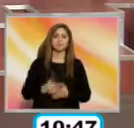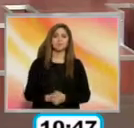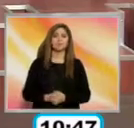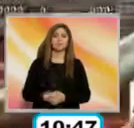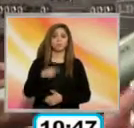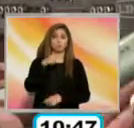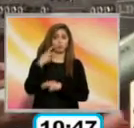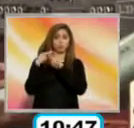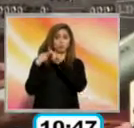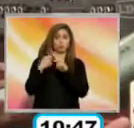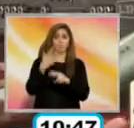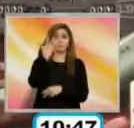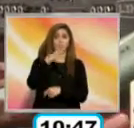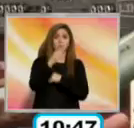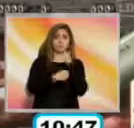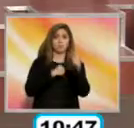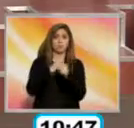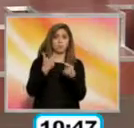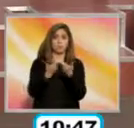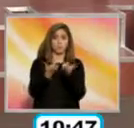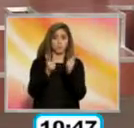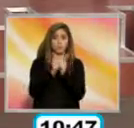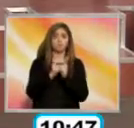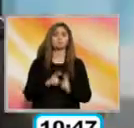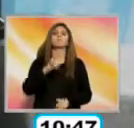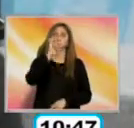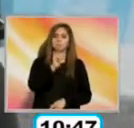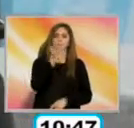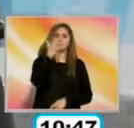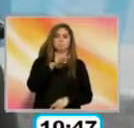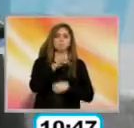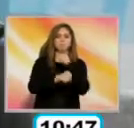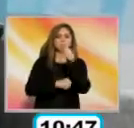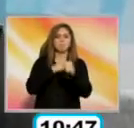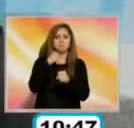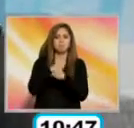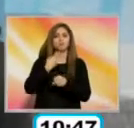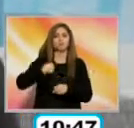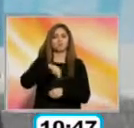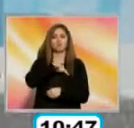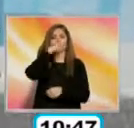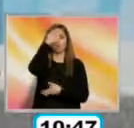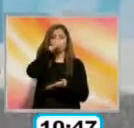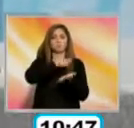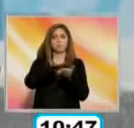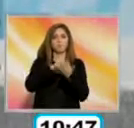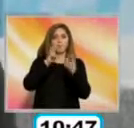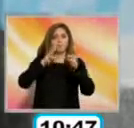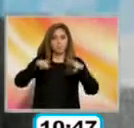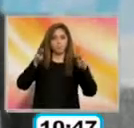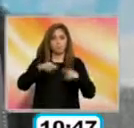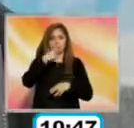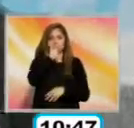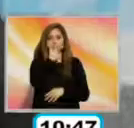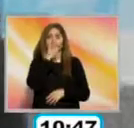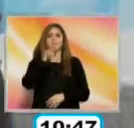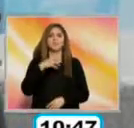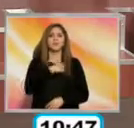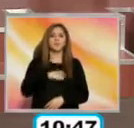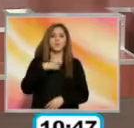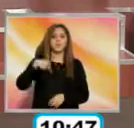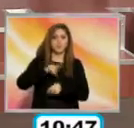años ya de la agrupación. Ya son 10 años de estar tocando, ya son 10 años de estar haciendo música en inglés y pues bien contentos de estar